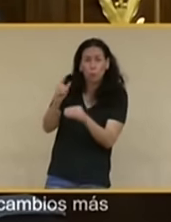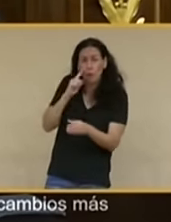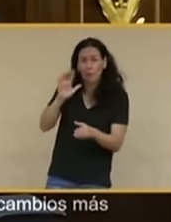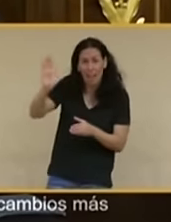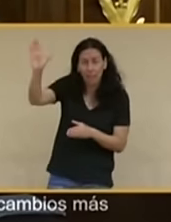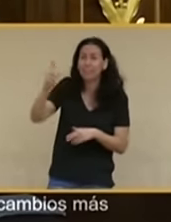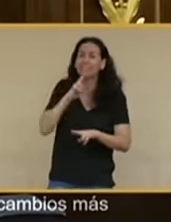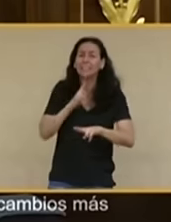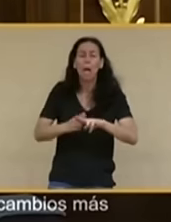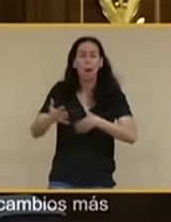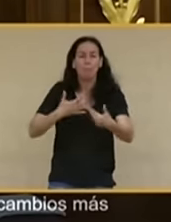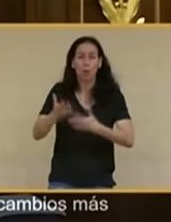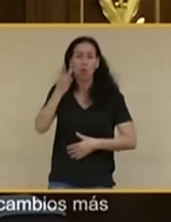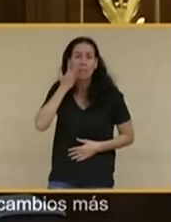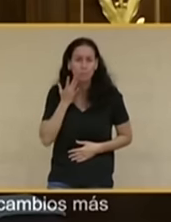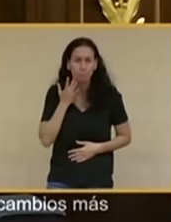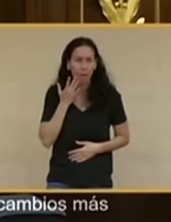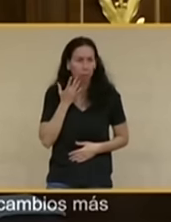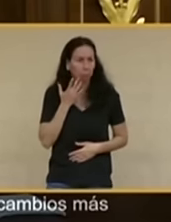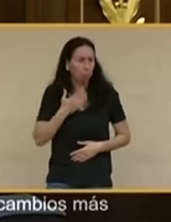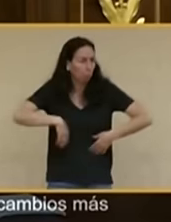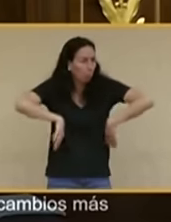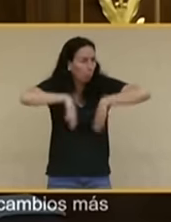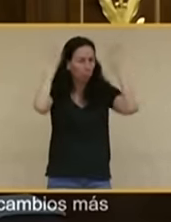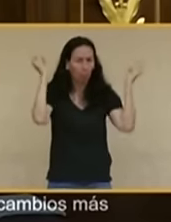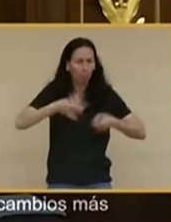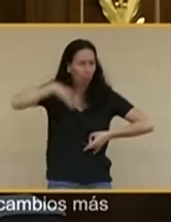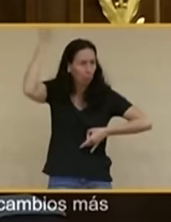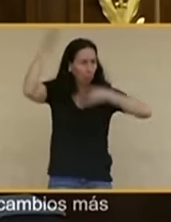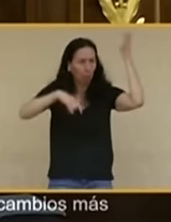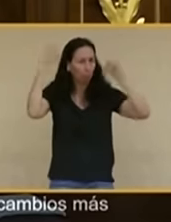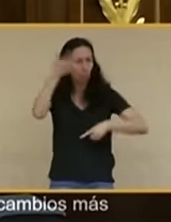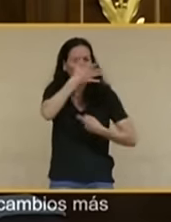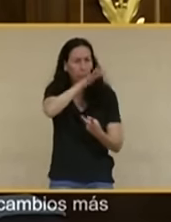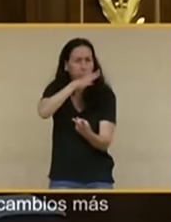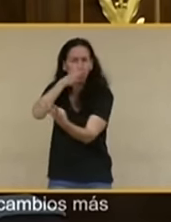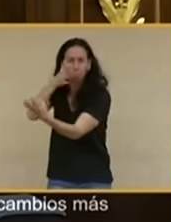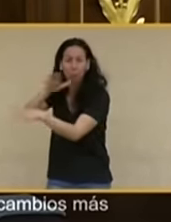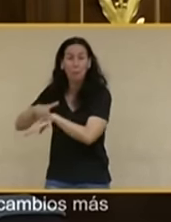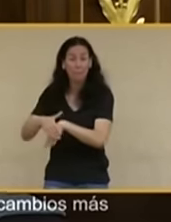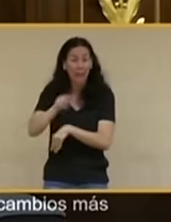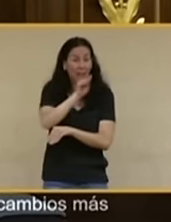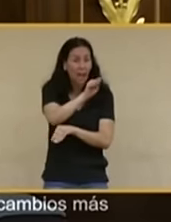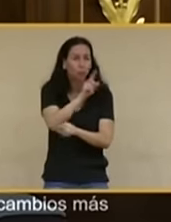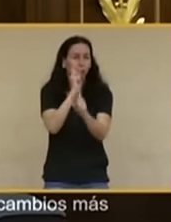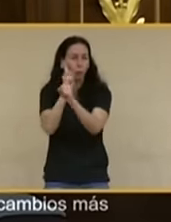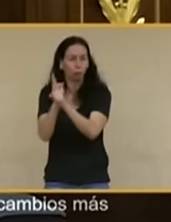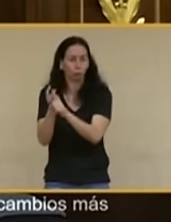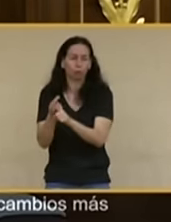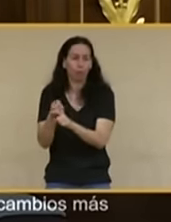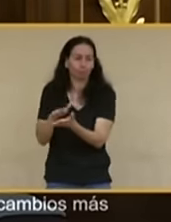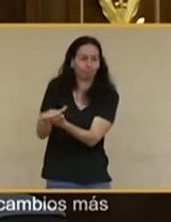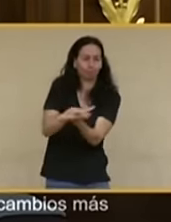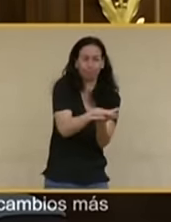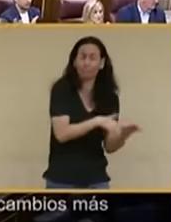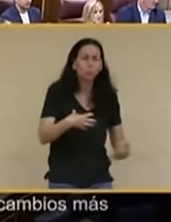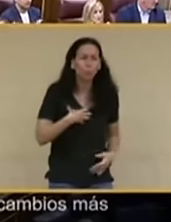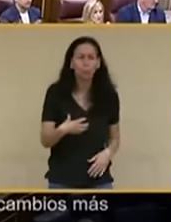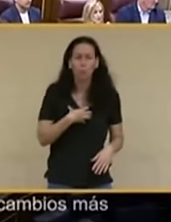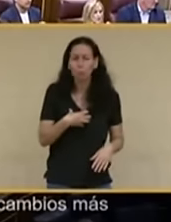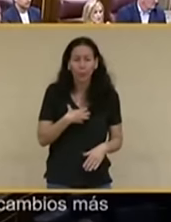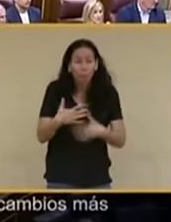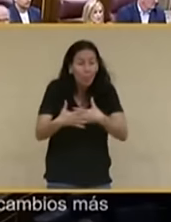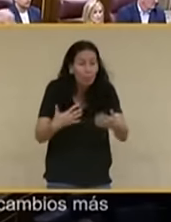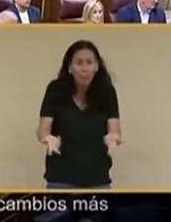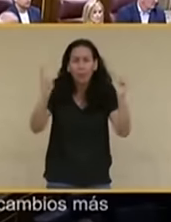como Manos Limpias se dedique impunemente a impulsar querellas espurias para destruir adversarios. Una democracia decente, señorías, no